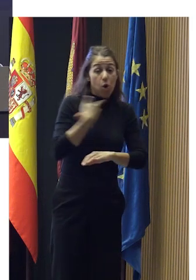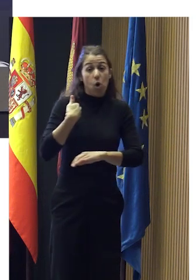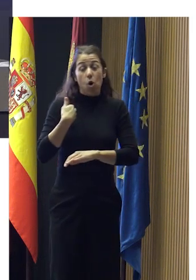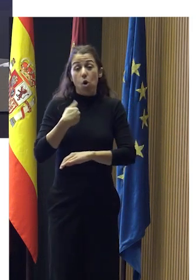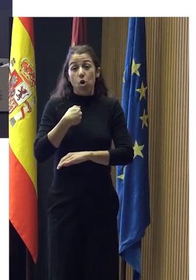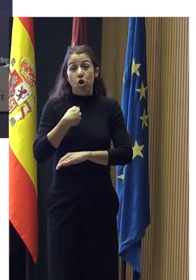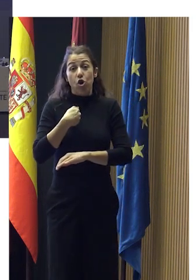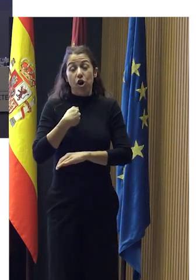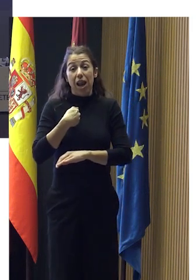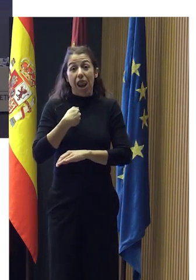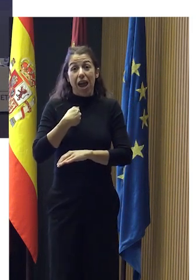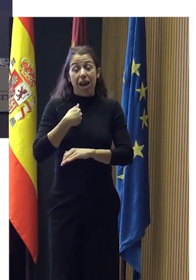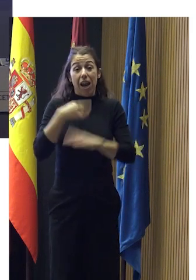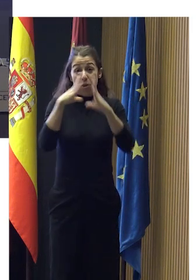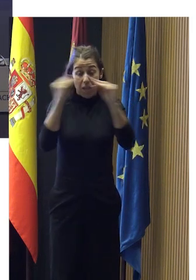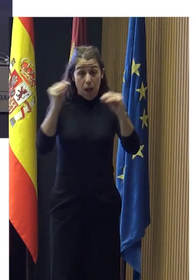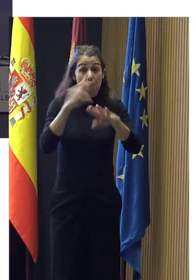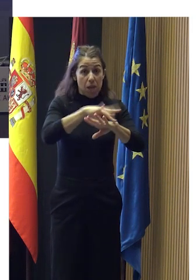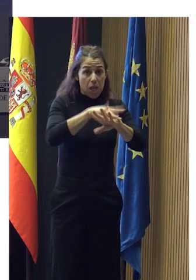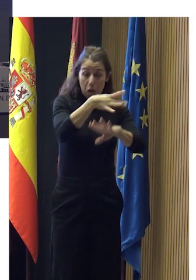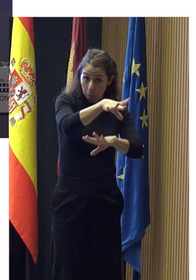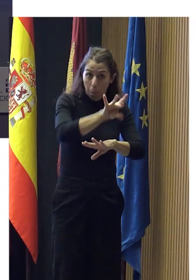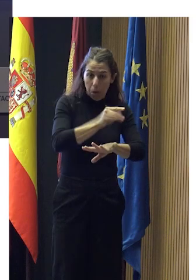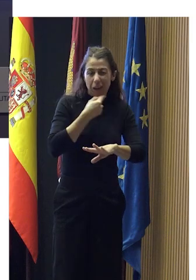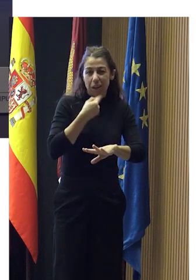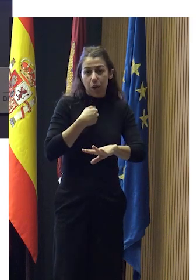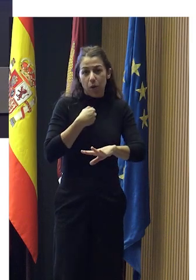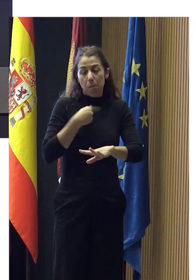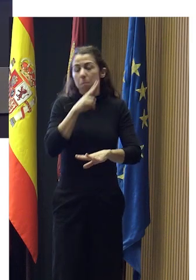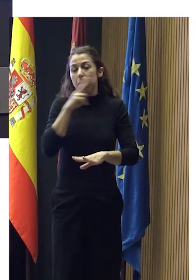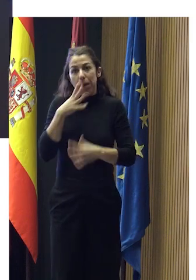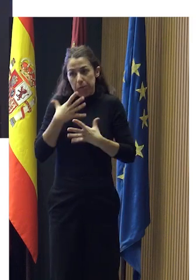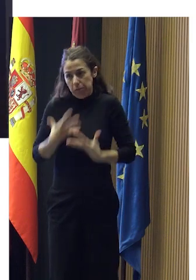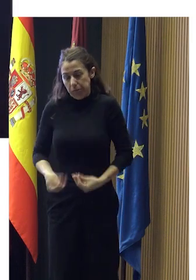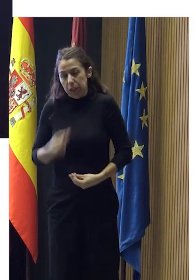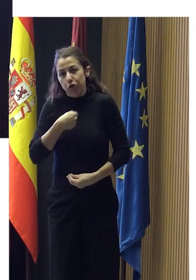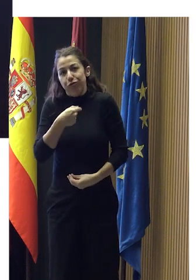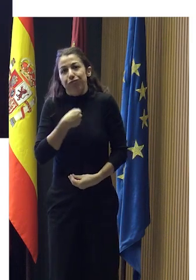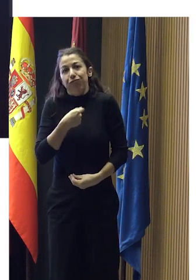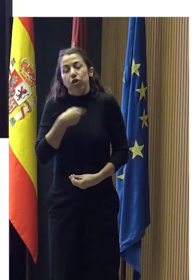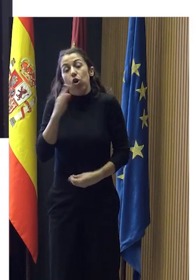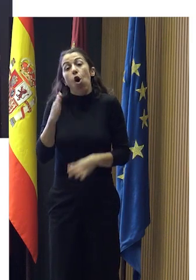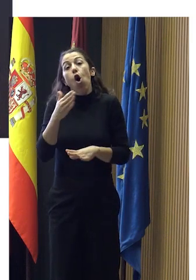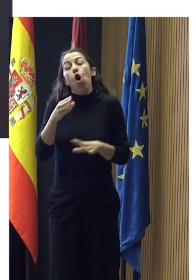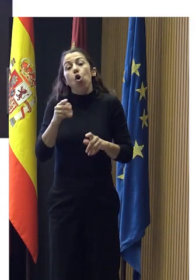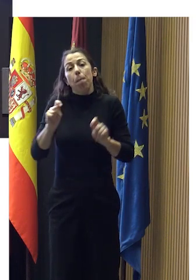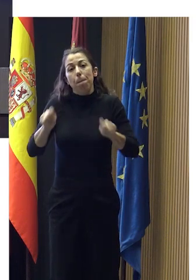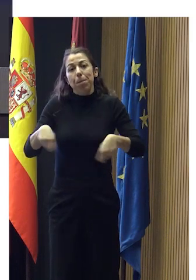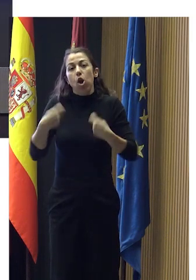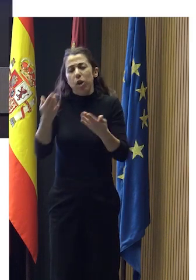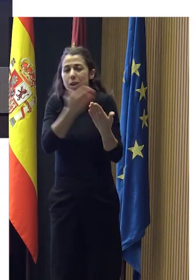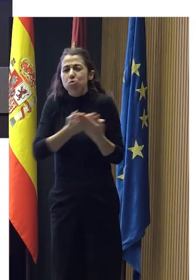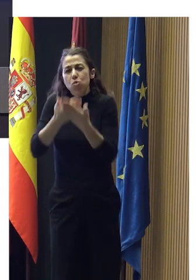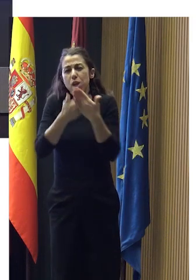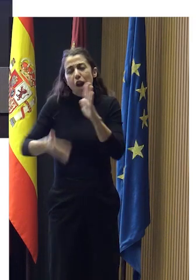al grado de medicina aquí en la Universidad de Castilla-La Mancha y con el disgusto de mi madre pues decidí irme a estudiar biología porque